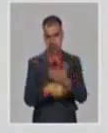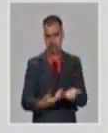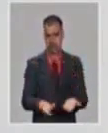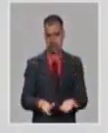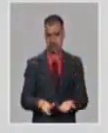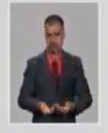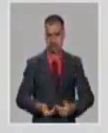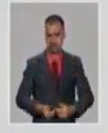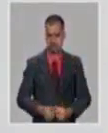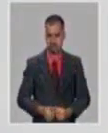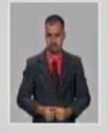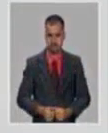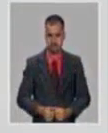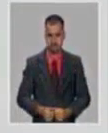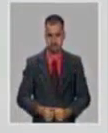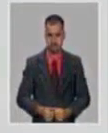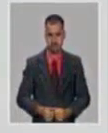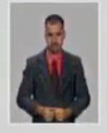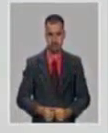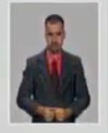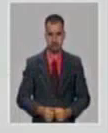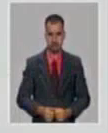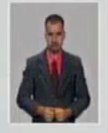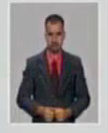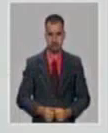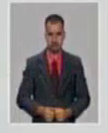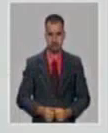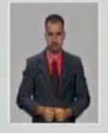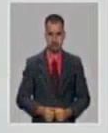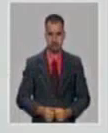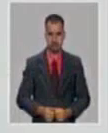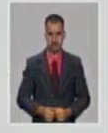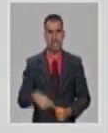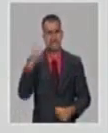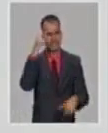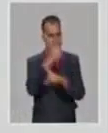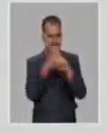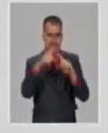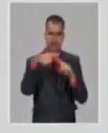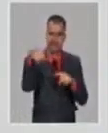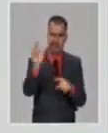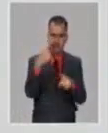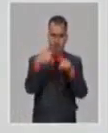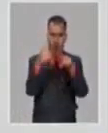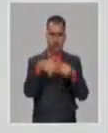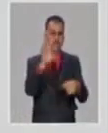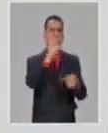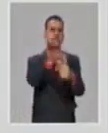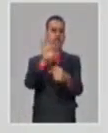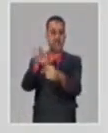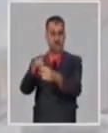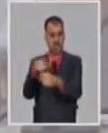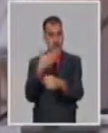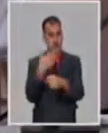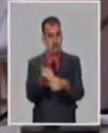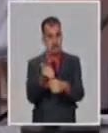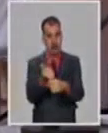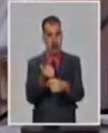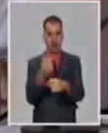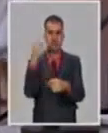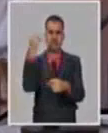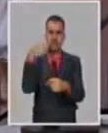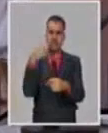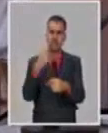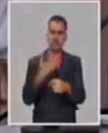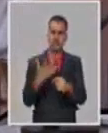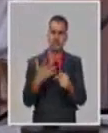de la introducción, poca introducción del desarrollo de la ciencia y la técnica, la utilización de semillas con más calidad, el vínculo